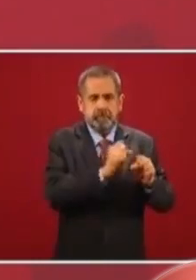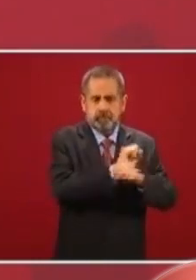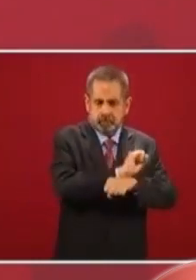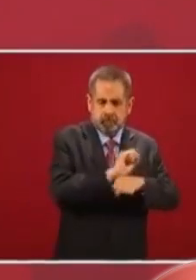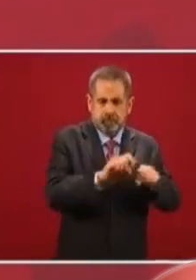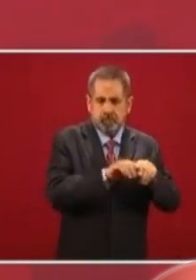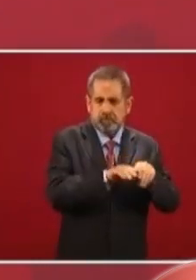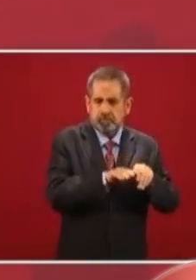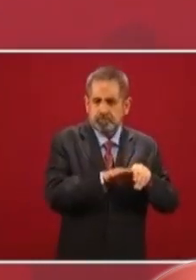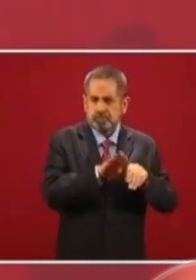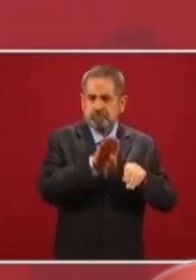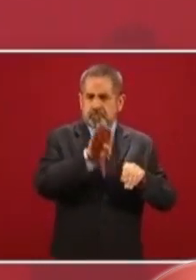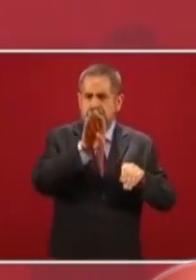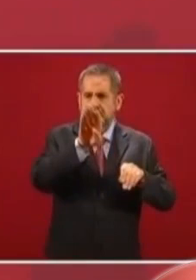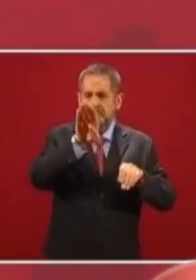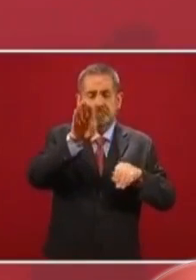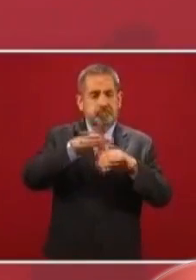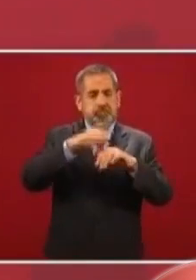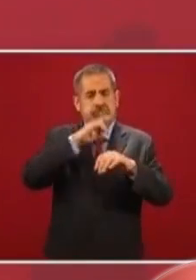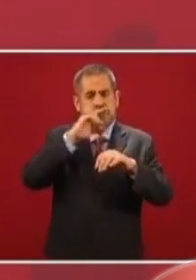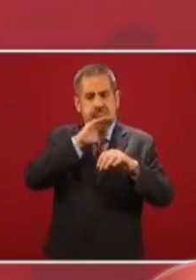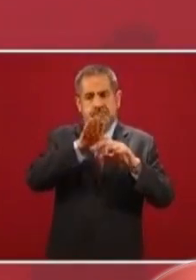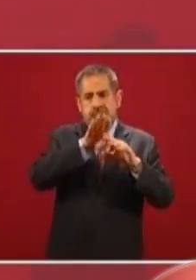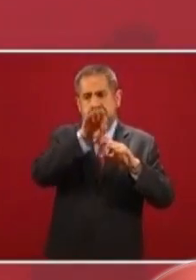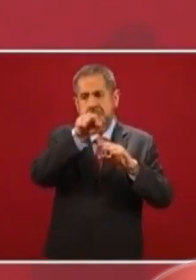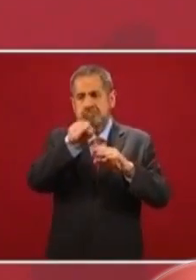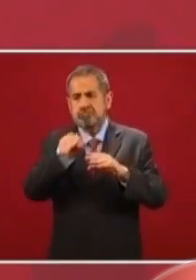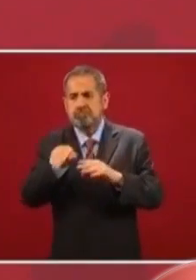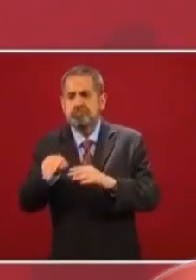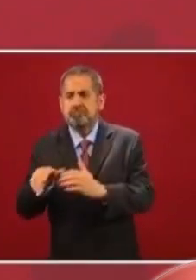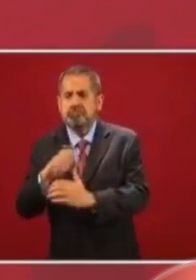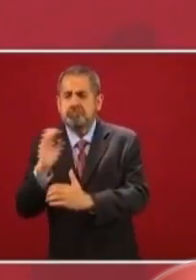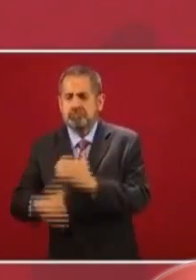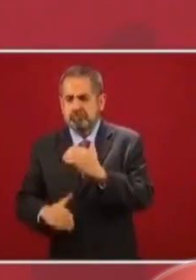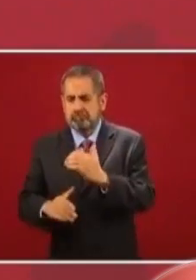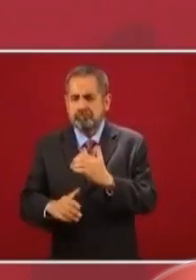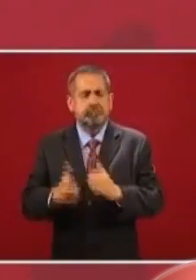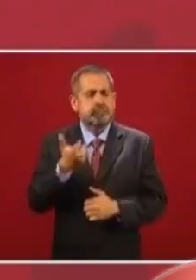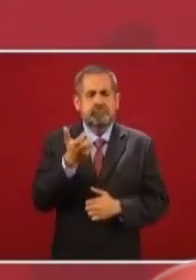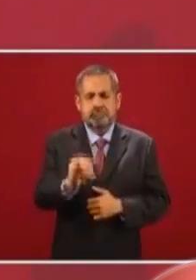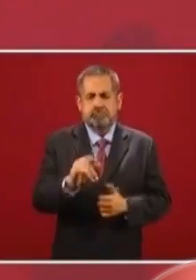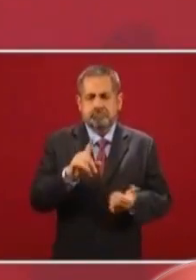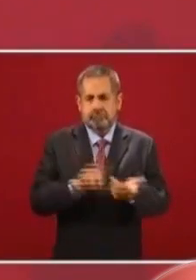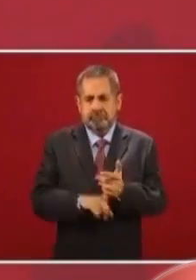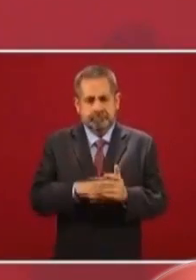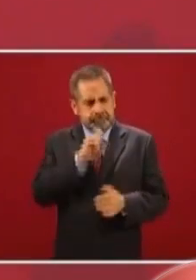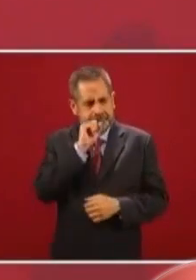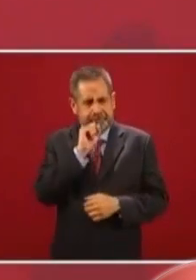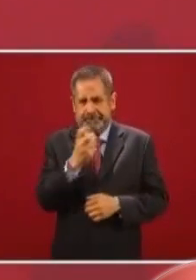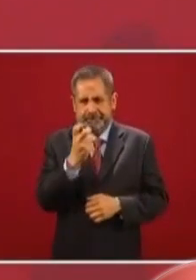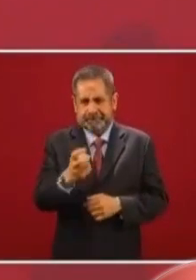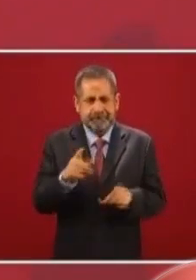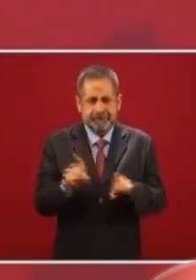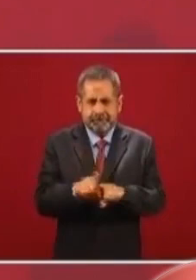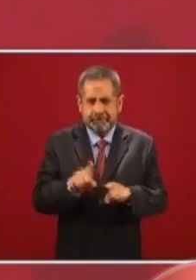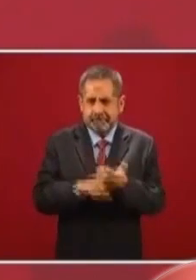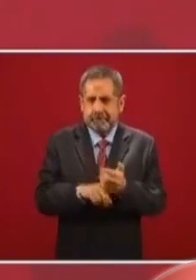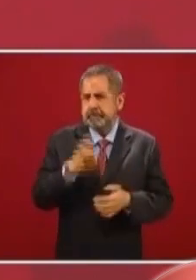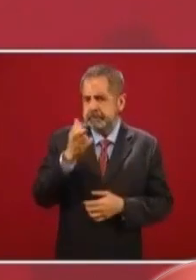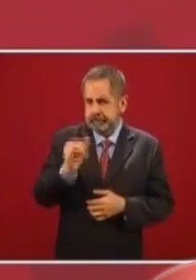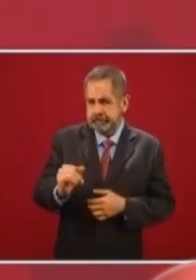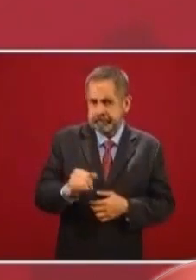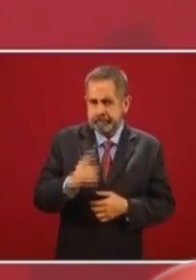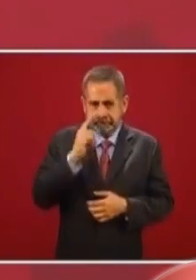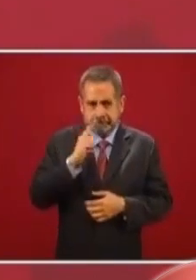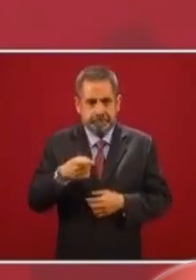avance, posteriormente le llega una etapa de plenitud donde tenemos un alto porcentaje de avance y volvemos a decrecer. Eso mismo es el comportamiento inclusive